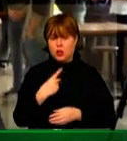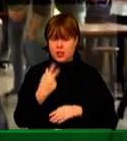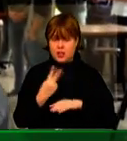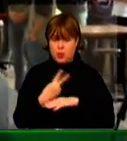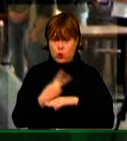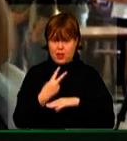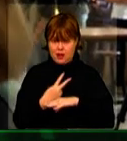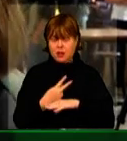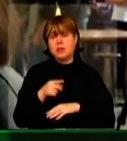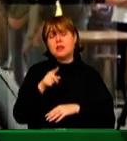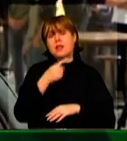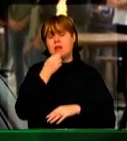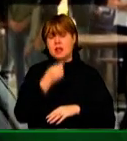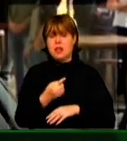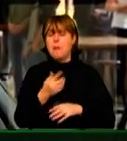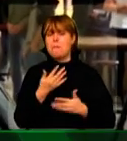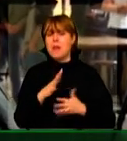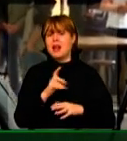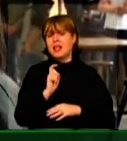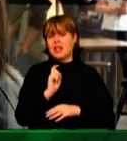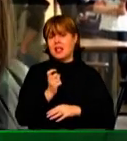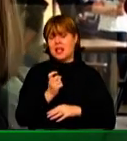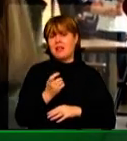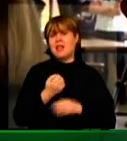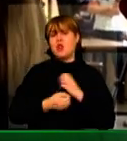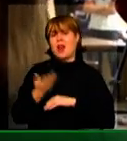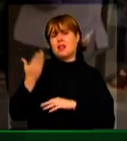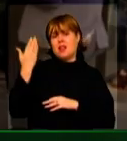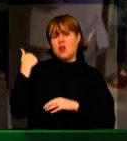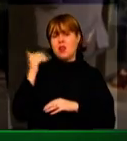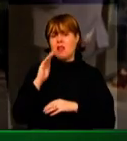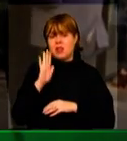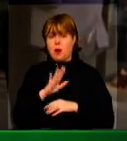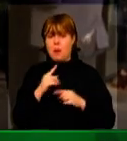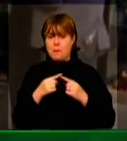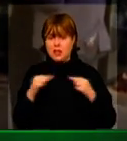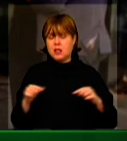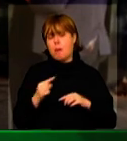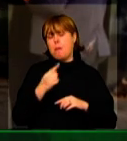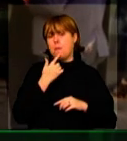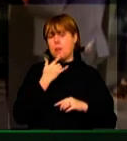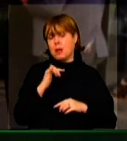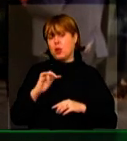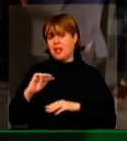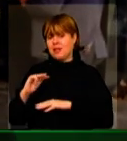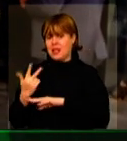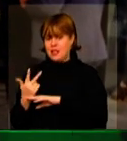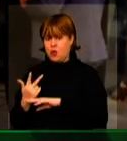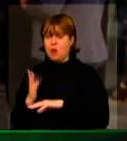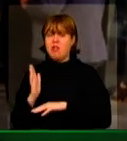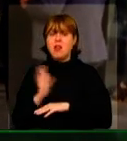se utilizará esta estrategia para quienes deban materias de años anteriores. Por ejemplo, un alumno que está en tercero y debe de